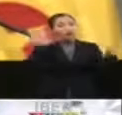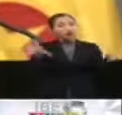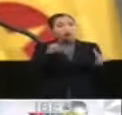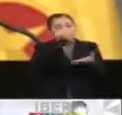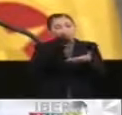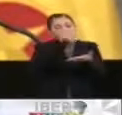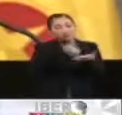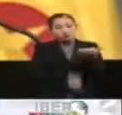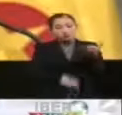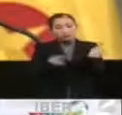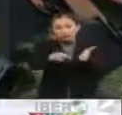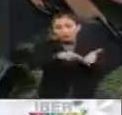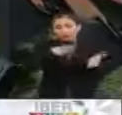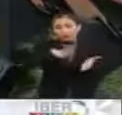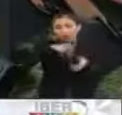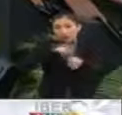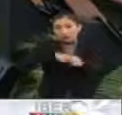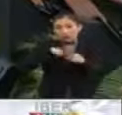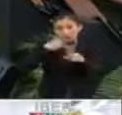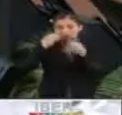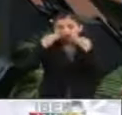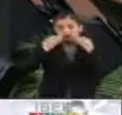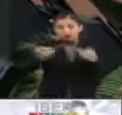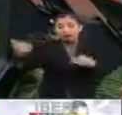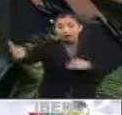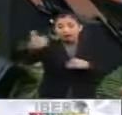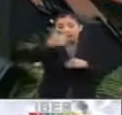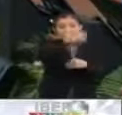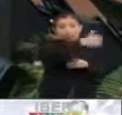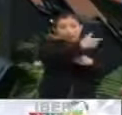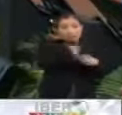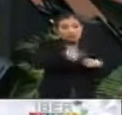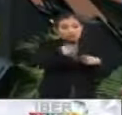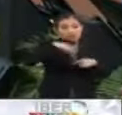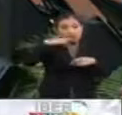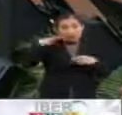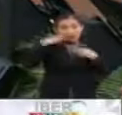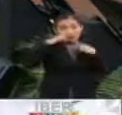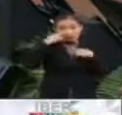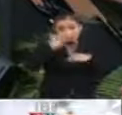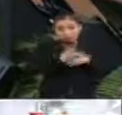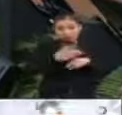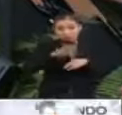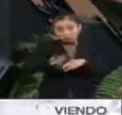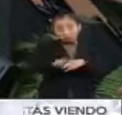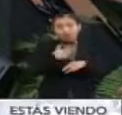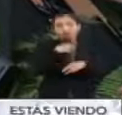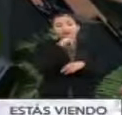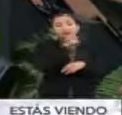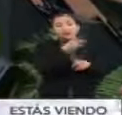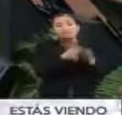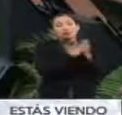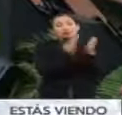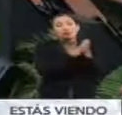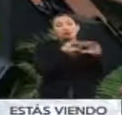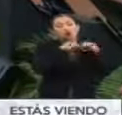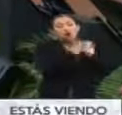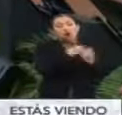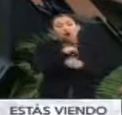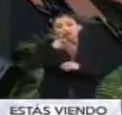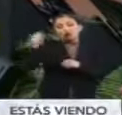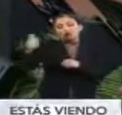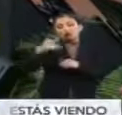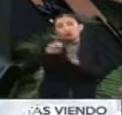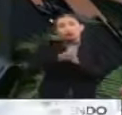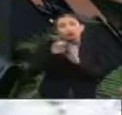conjunta, misma que fue firmada personalmente y en público por cada uno de ellos. Hay que destacar, Ana, que también participaron organismos